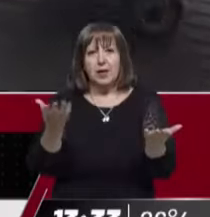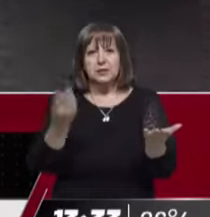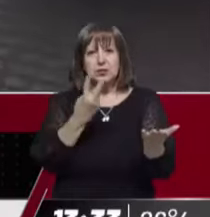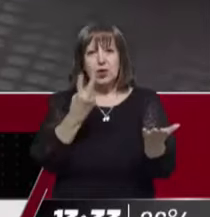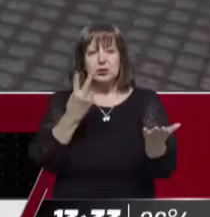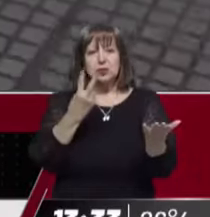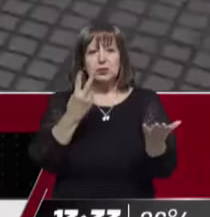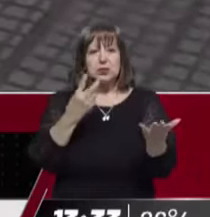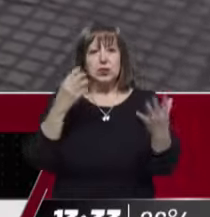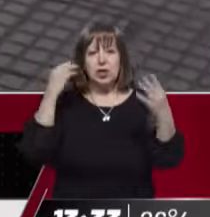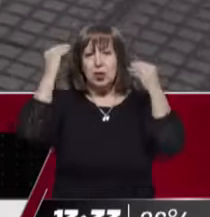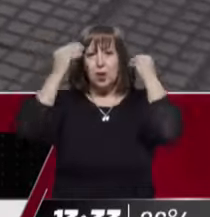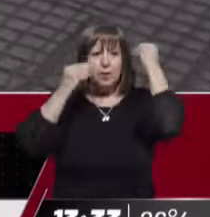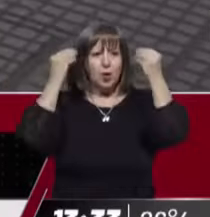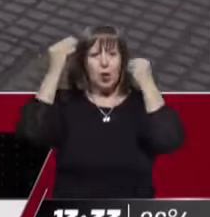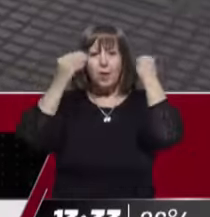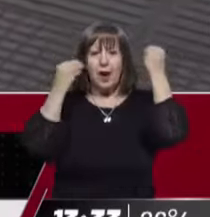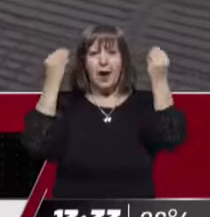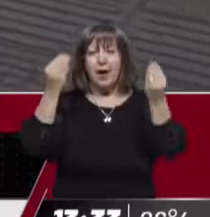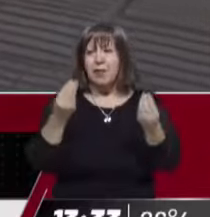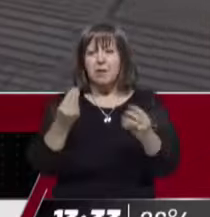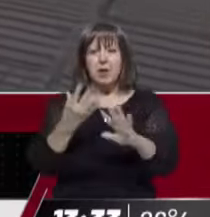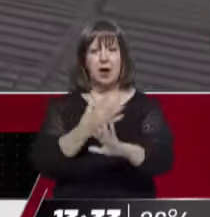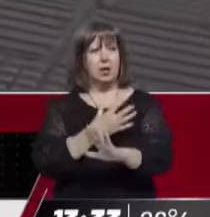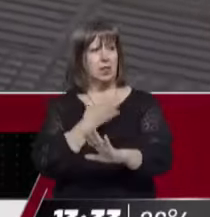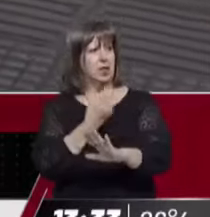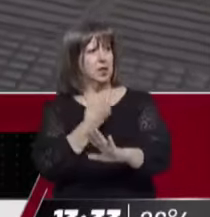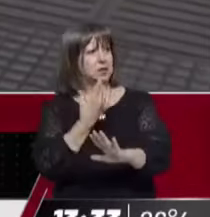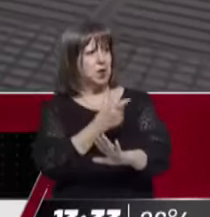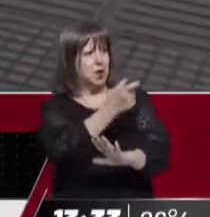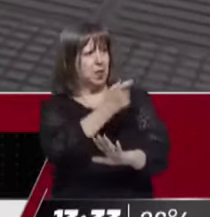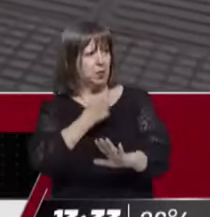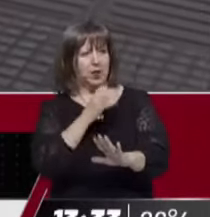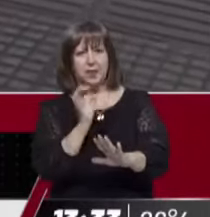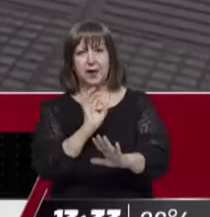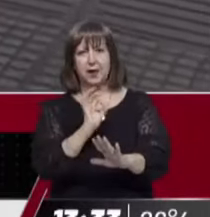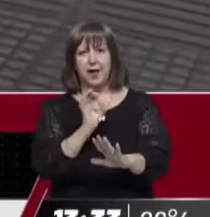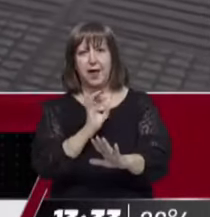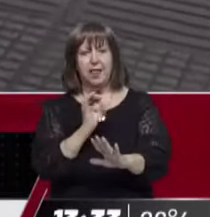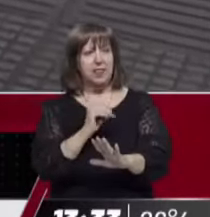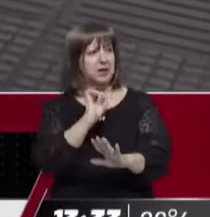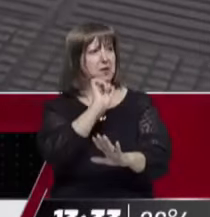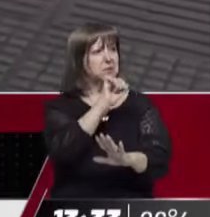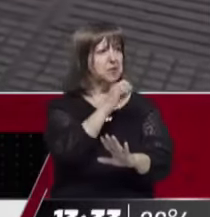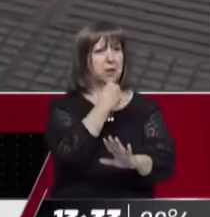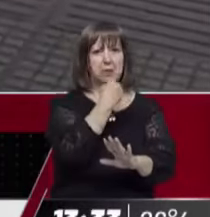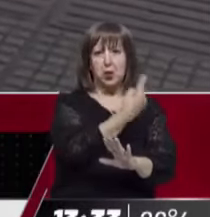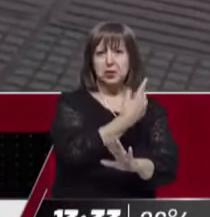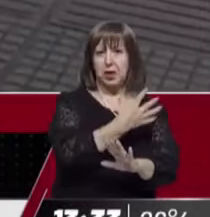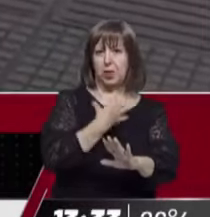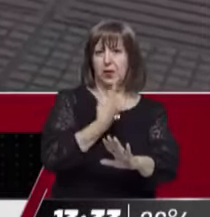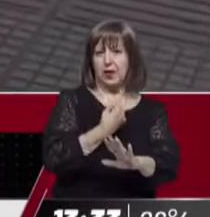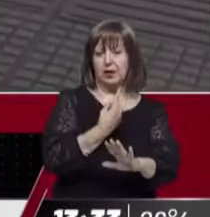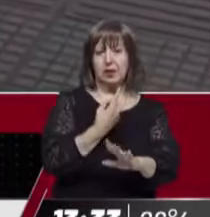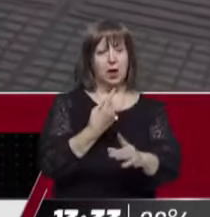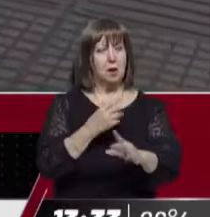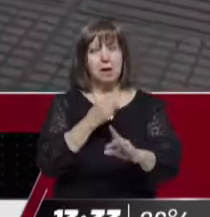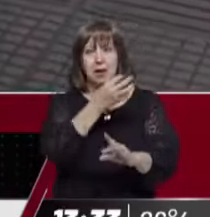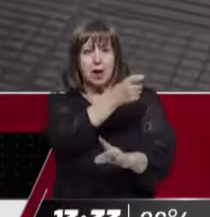no hemos notado desde el colegio ninguna respuesta, no nos dan respuesta y queremos una